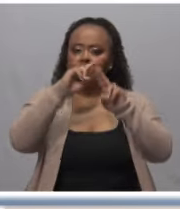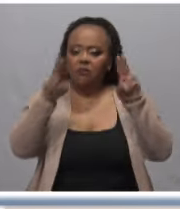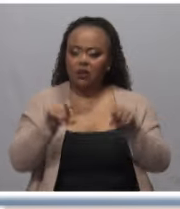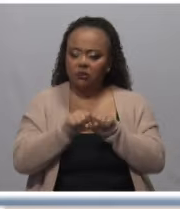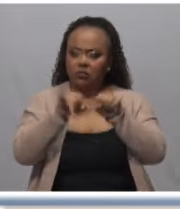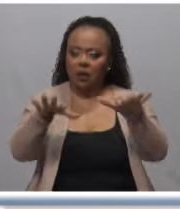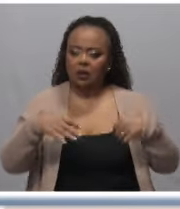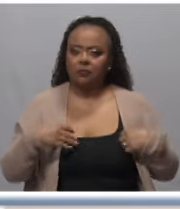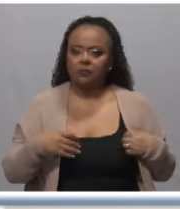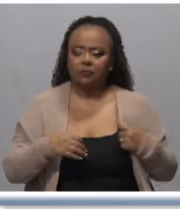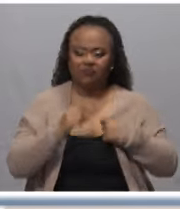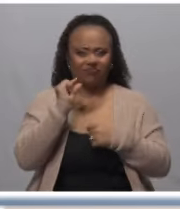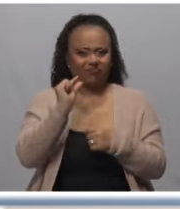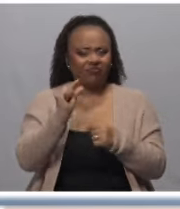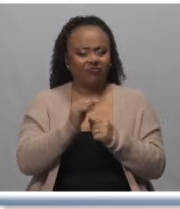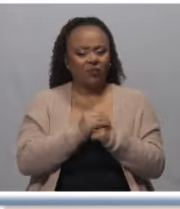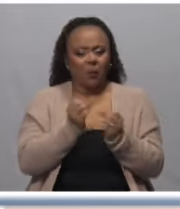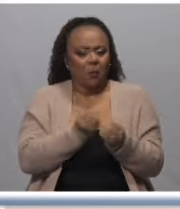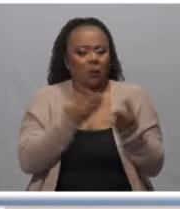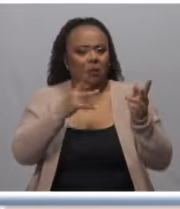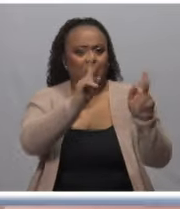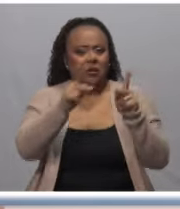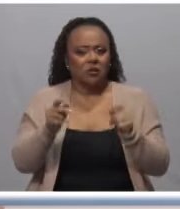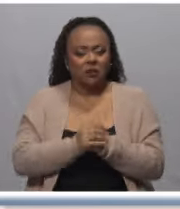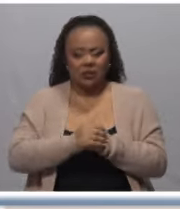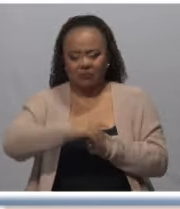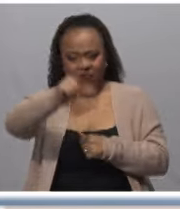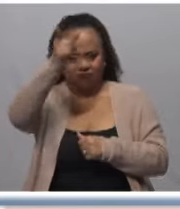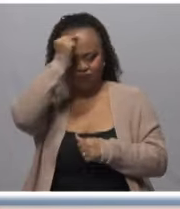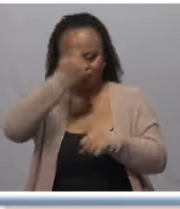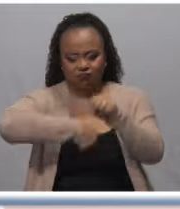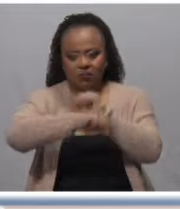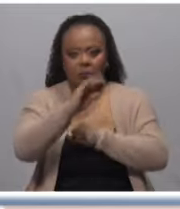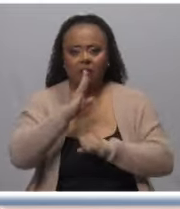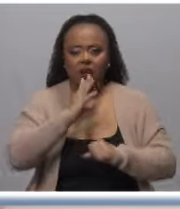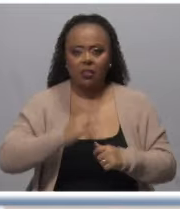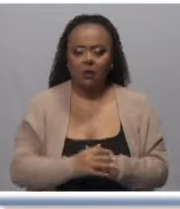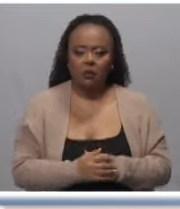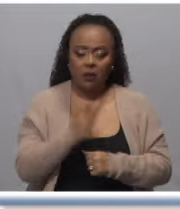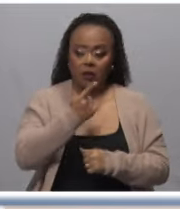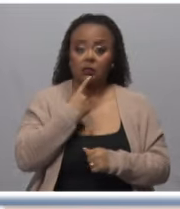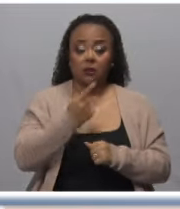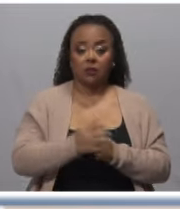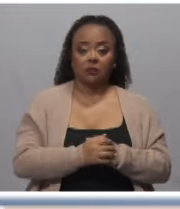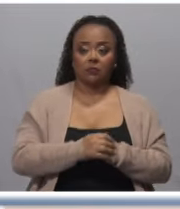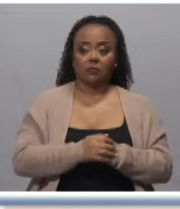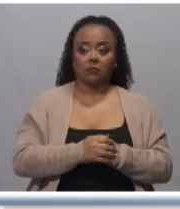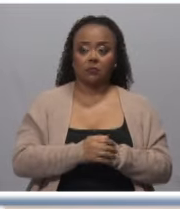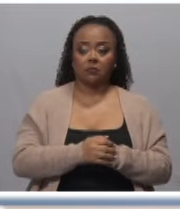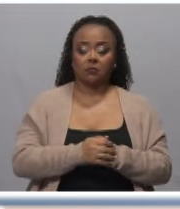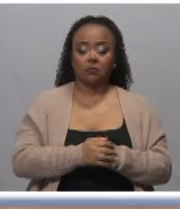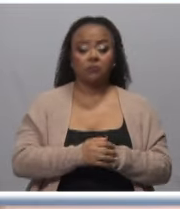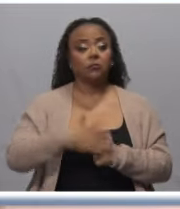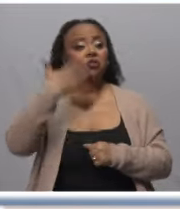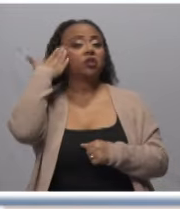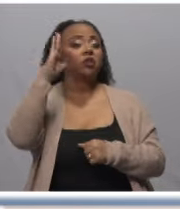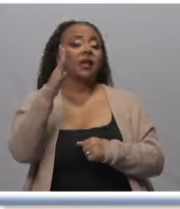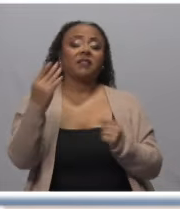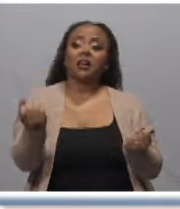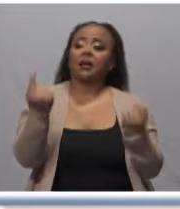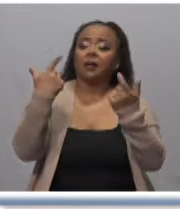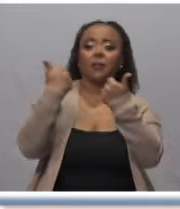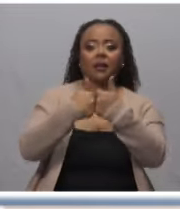montón de inoportunos un montón de ignorantes hablando y diciendo que no que no sabe leer el